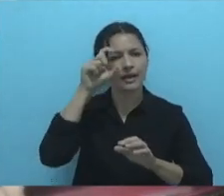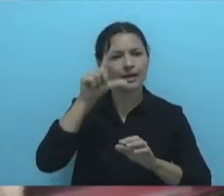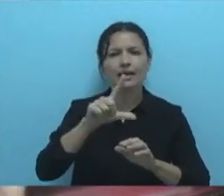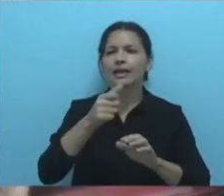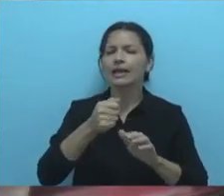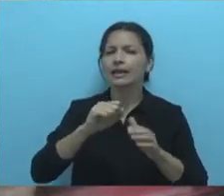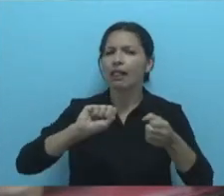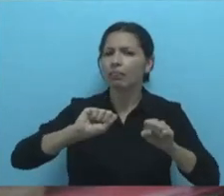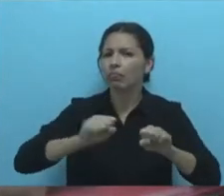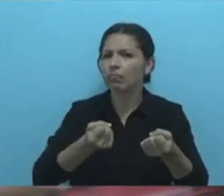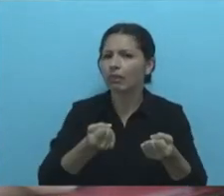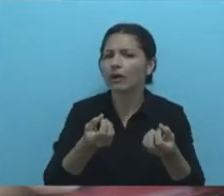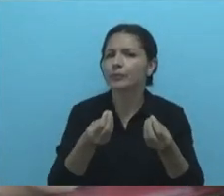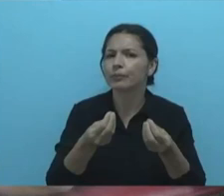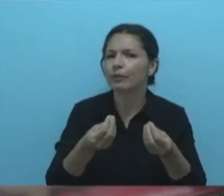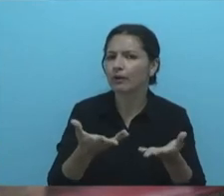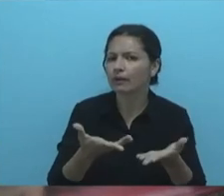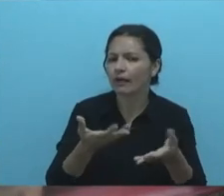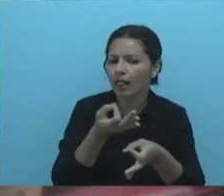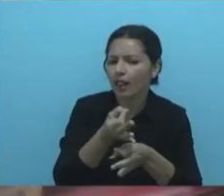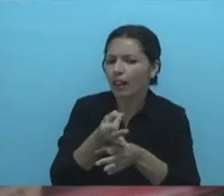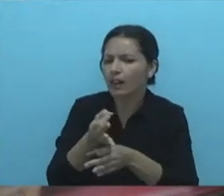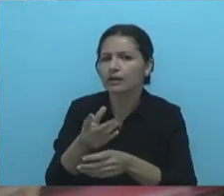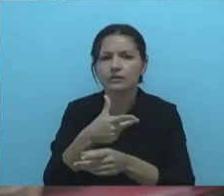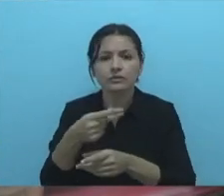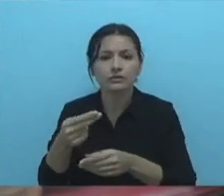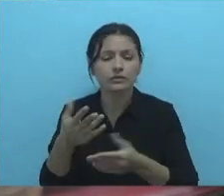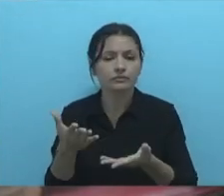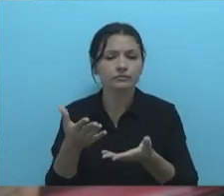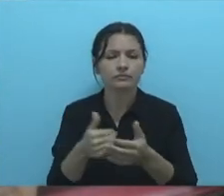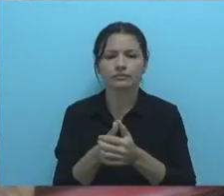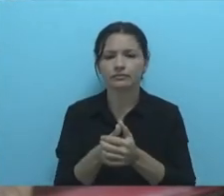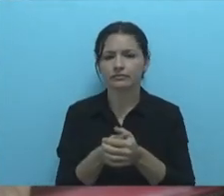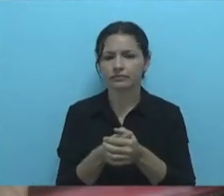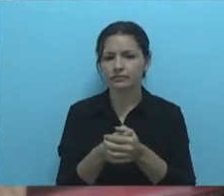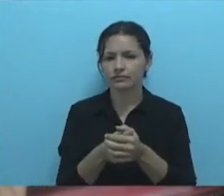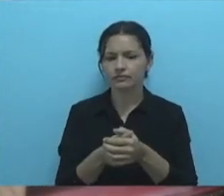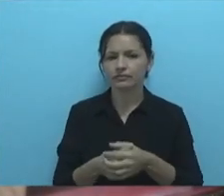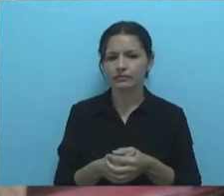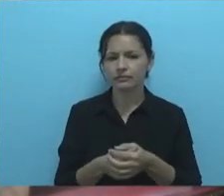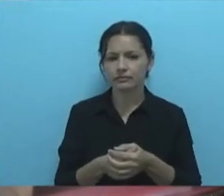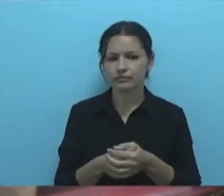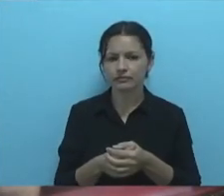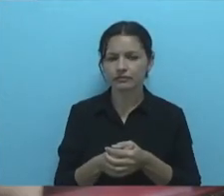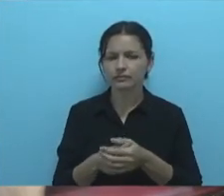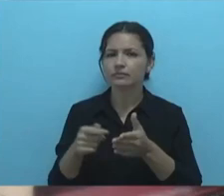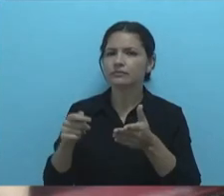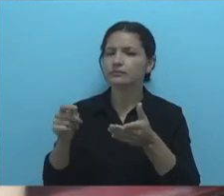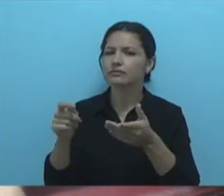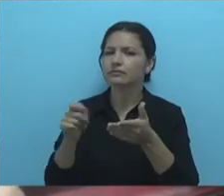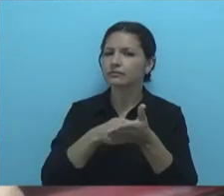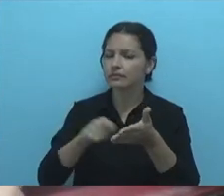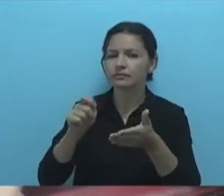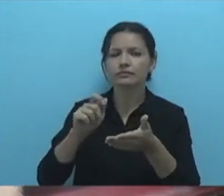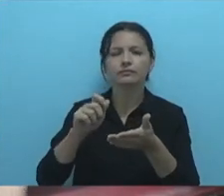provincia y conocer la situación de personas que estaban empleadas a cargo de estos programas me acompañan la diputada Clara García y